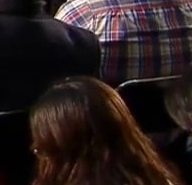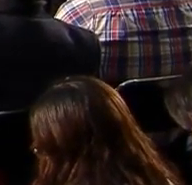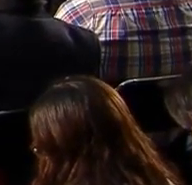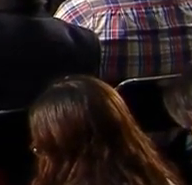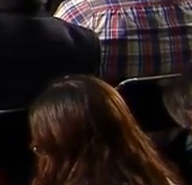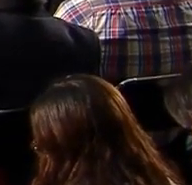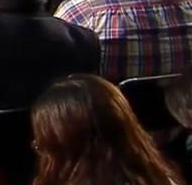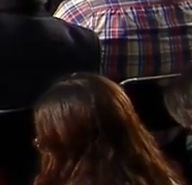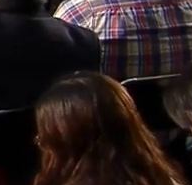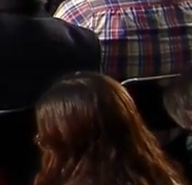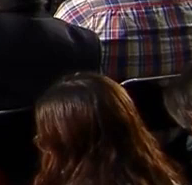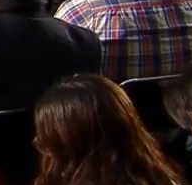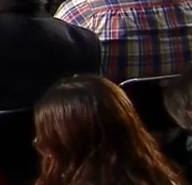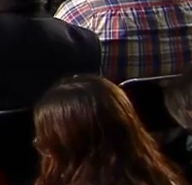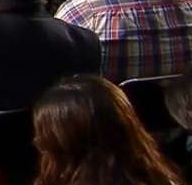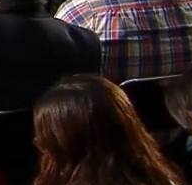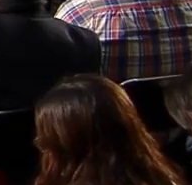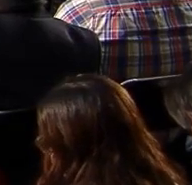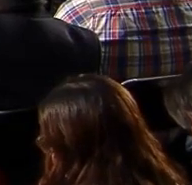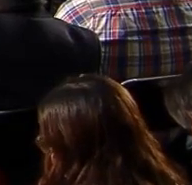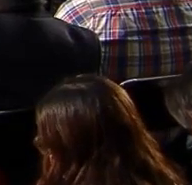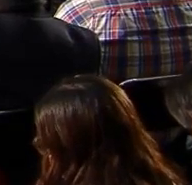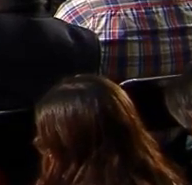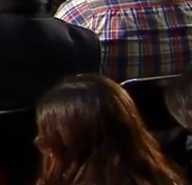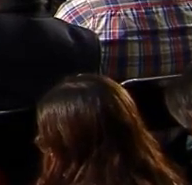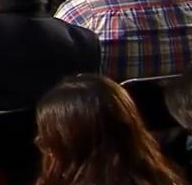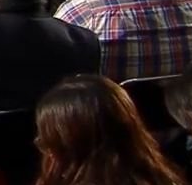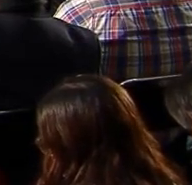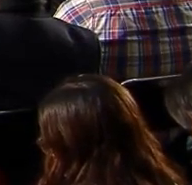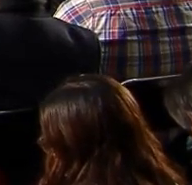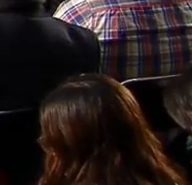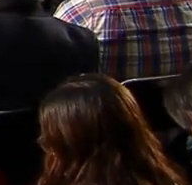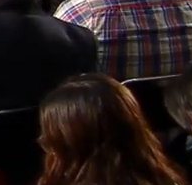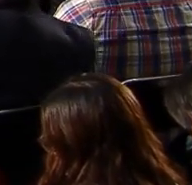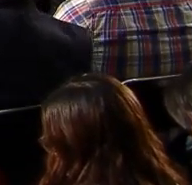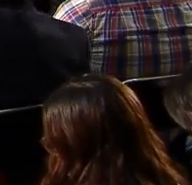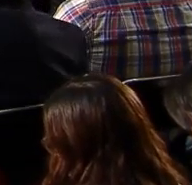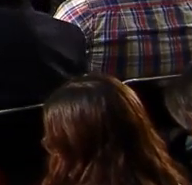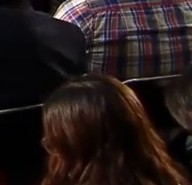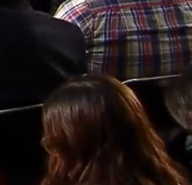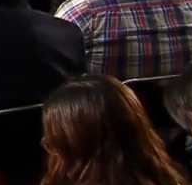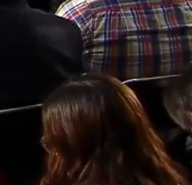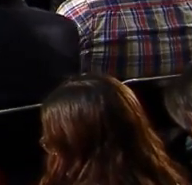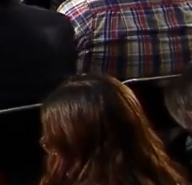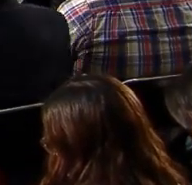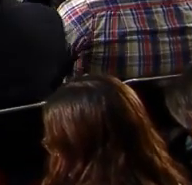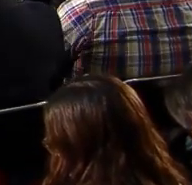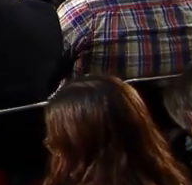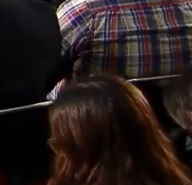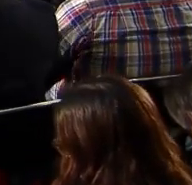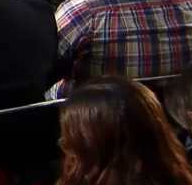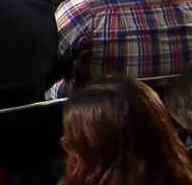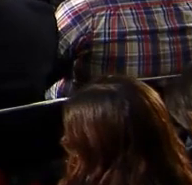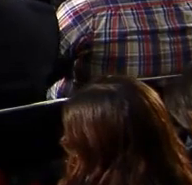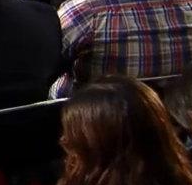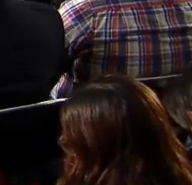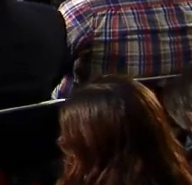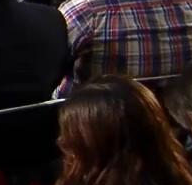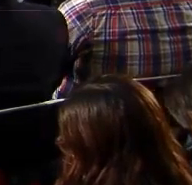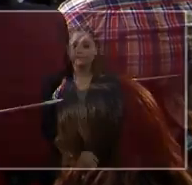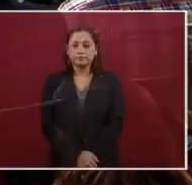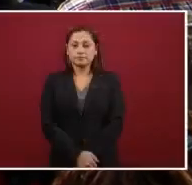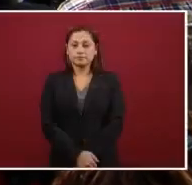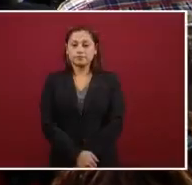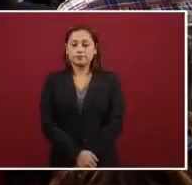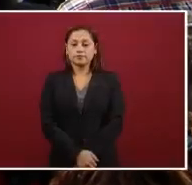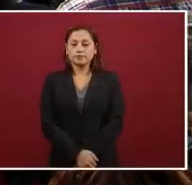México, qué promedio de edad tienen, qué género, cuál es su perfil y muchos de sus